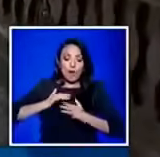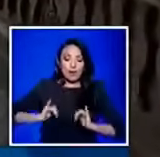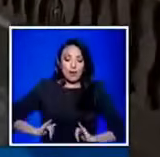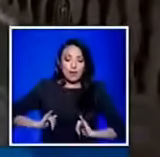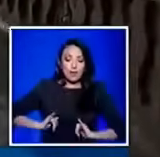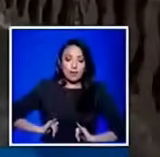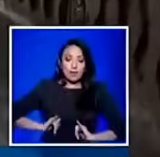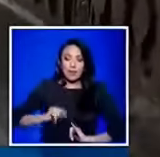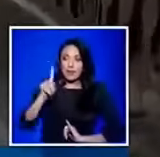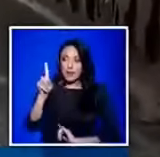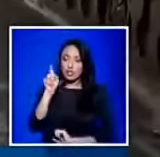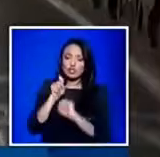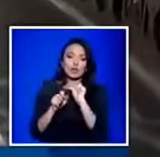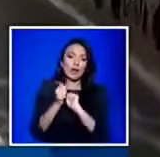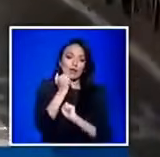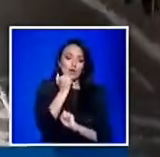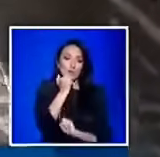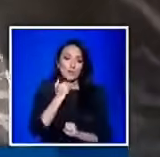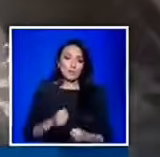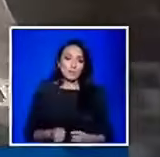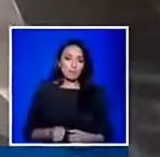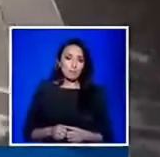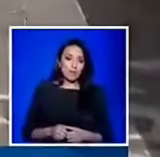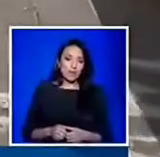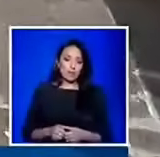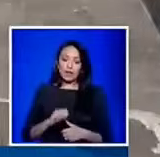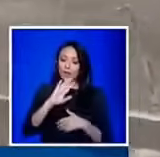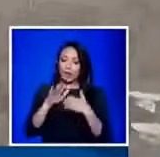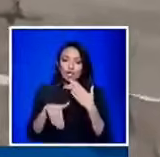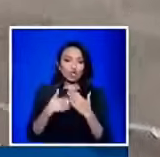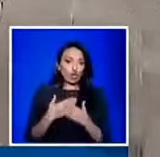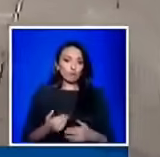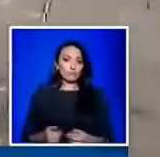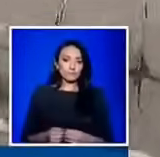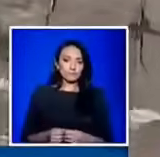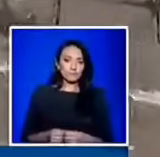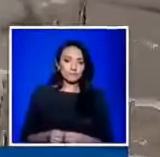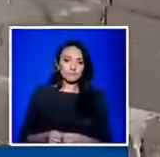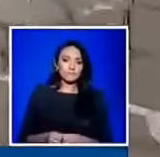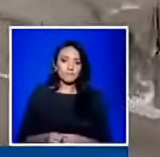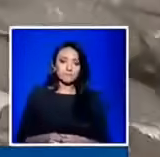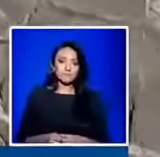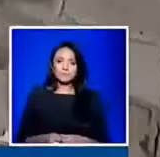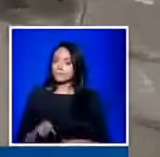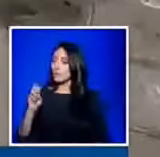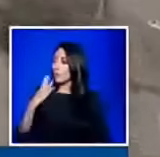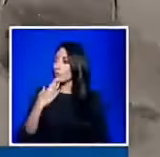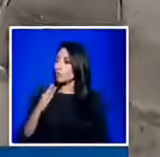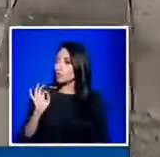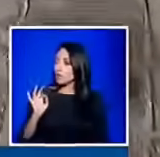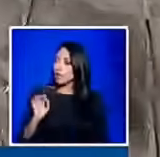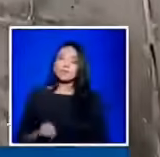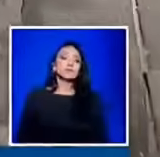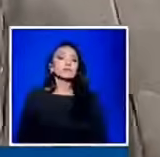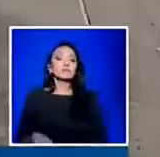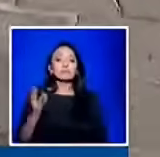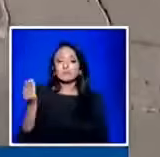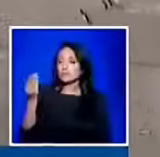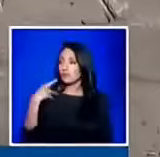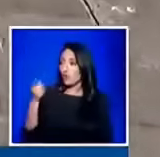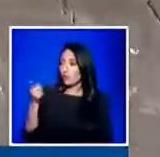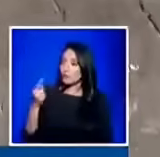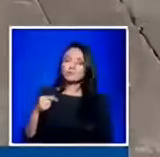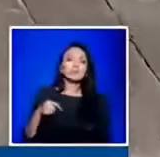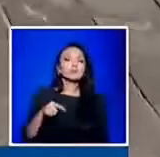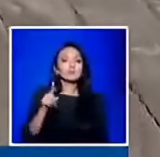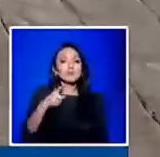los principales agentes de deterioro de todos los materiales, ¿no? Perfecto, muchísimas gracias por esta información. Miren